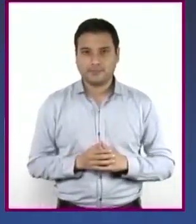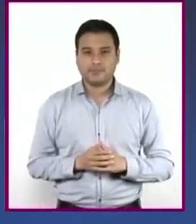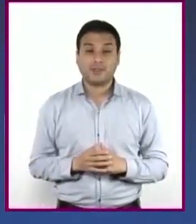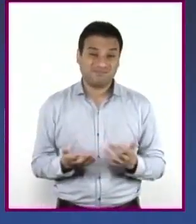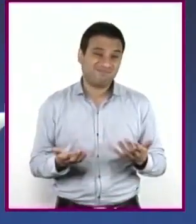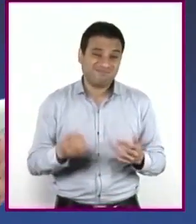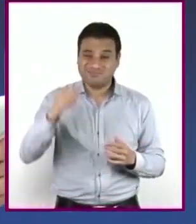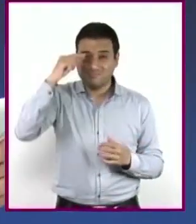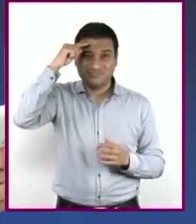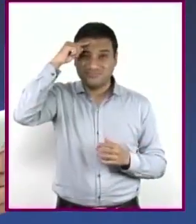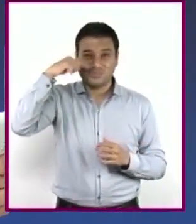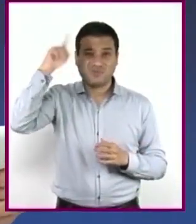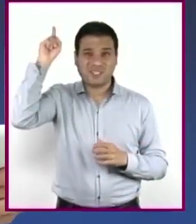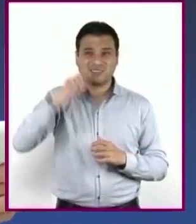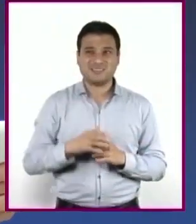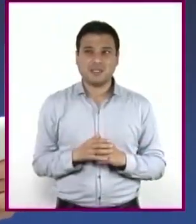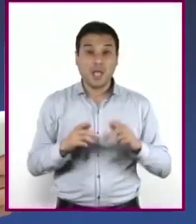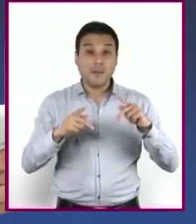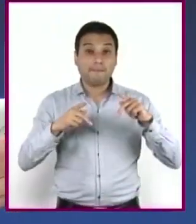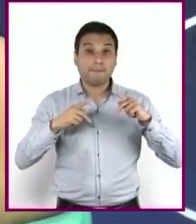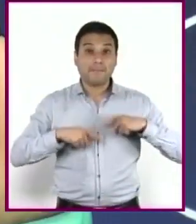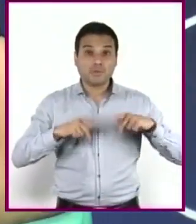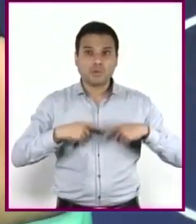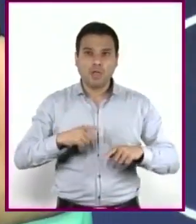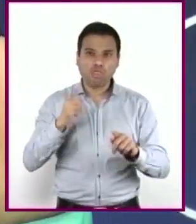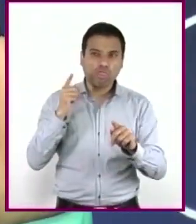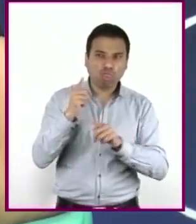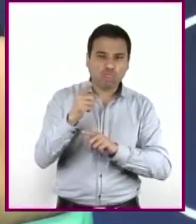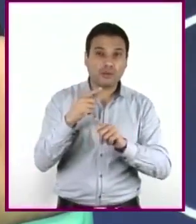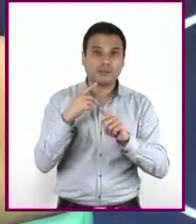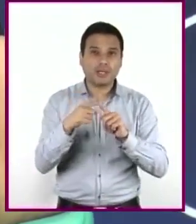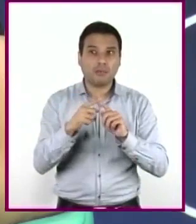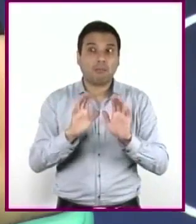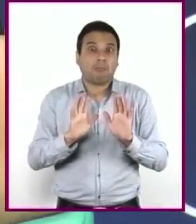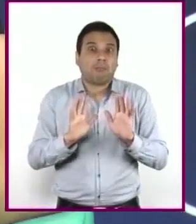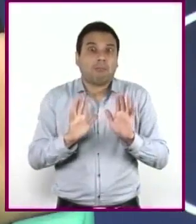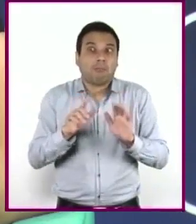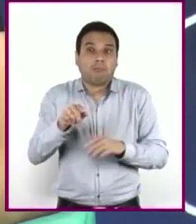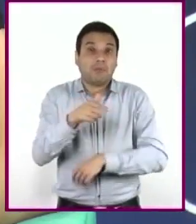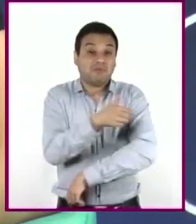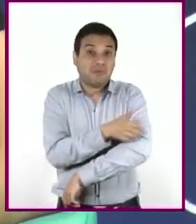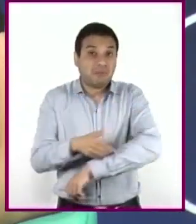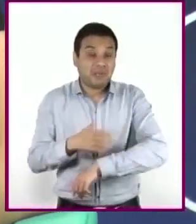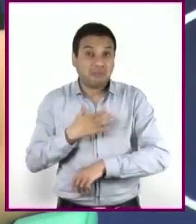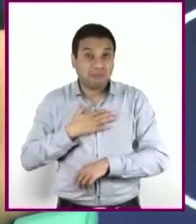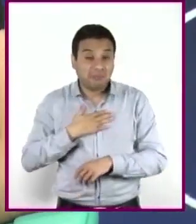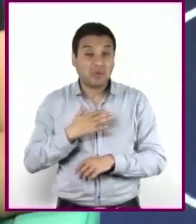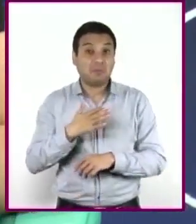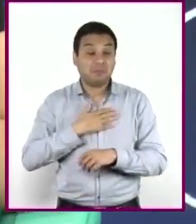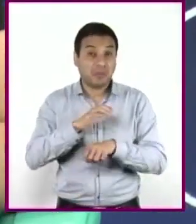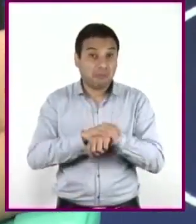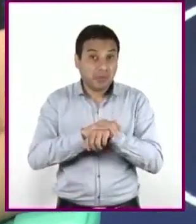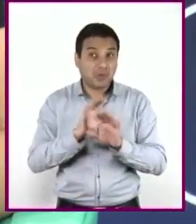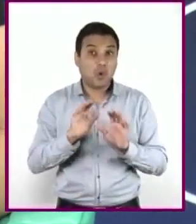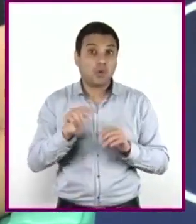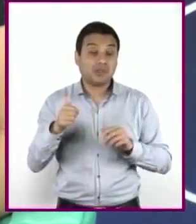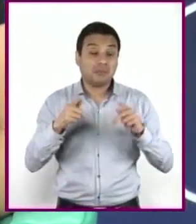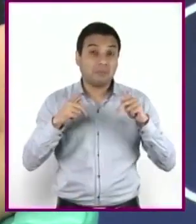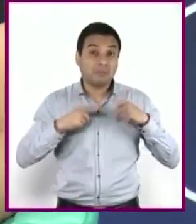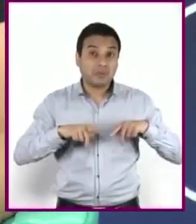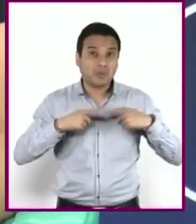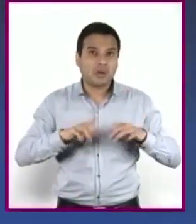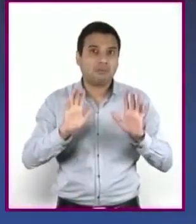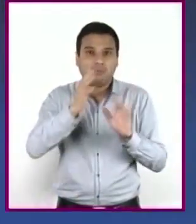eso, Ana? Pues que es muy fácil y aparte no sabes quién lo hace, no sabes si es tu familiar, tu